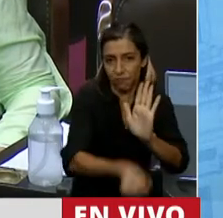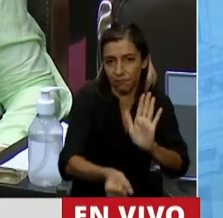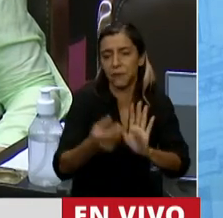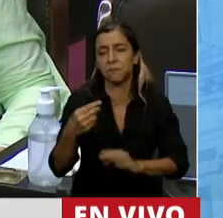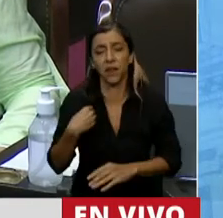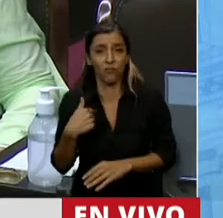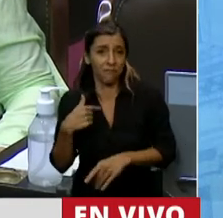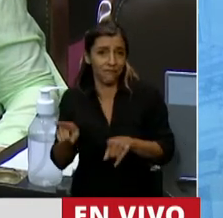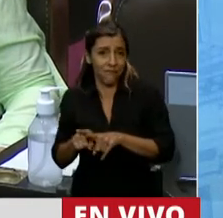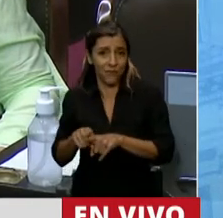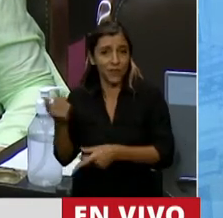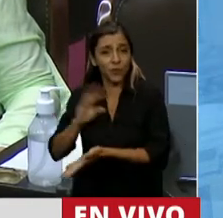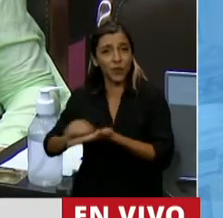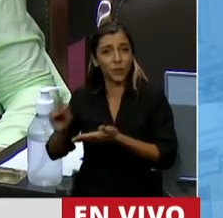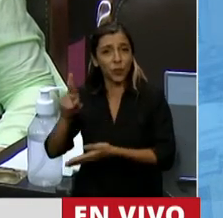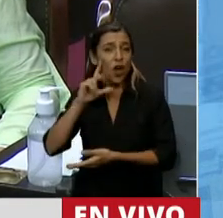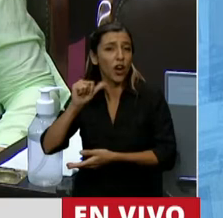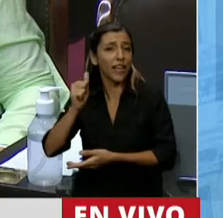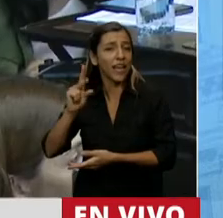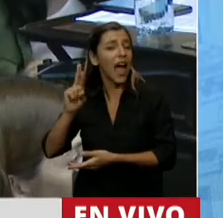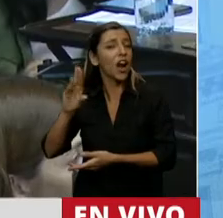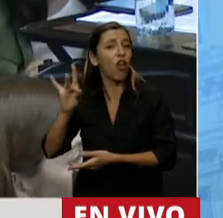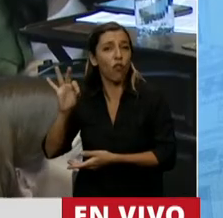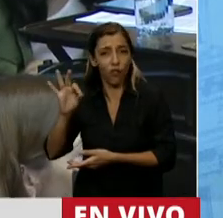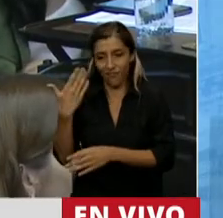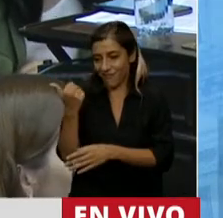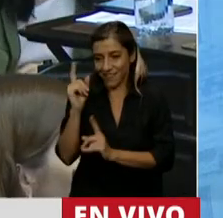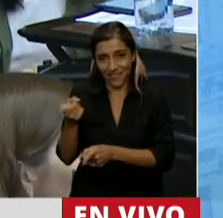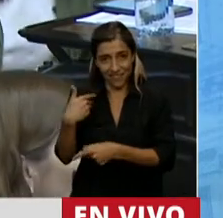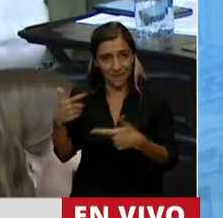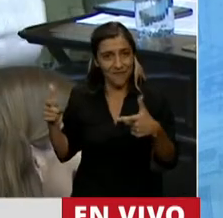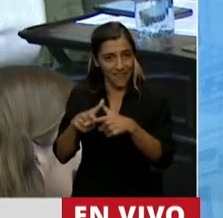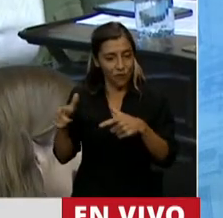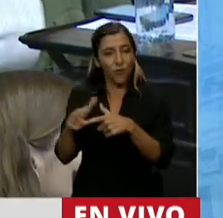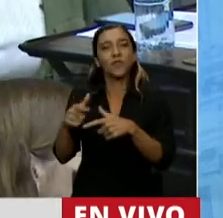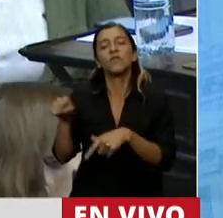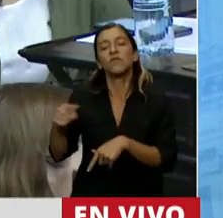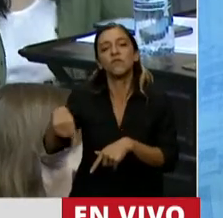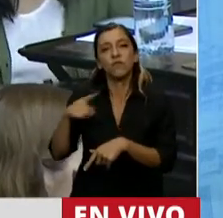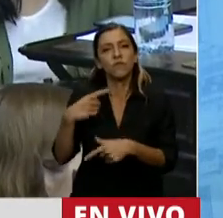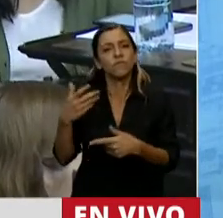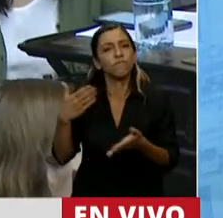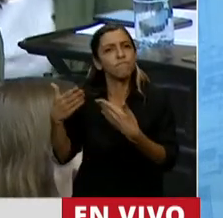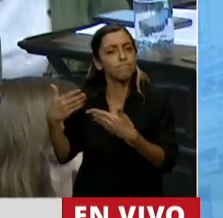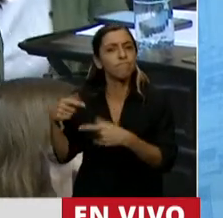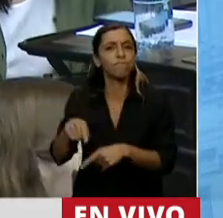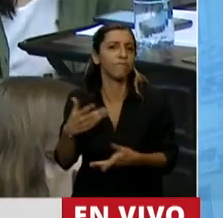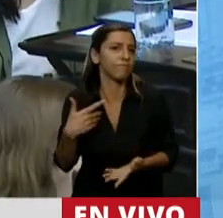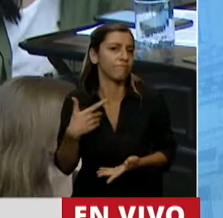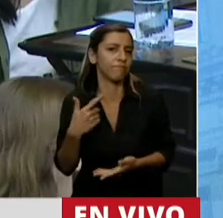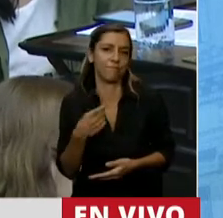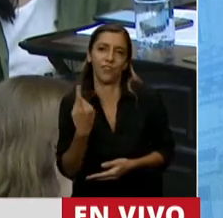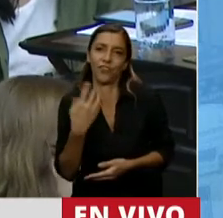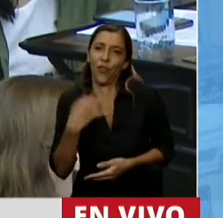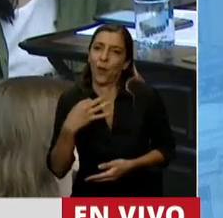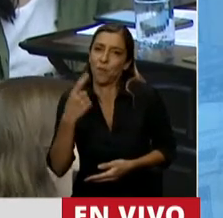diputado Ricardo ayer en la comisión, en el plenario de comisiones, creo que tenemos que sacarnos las